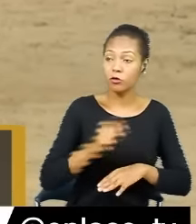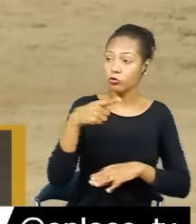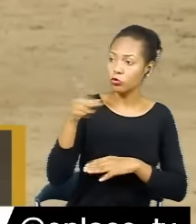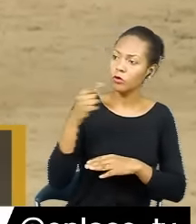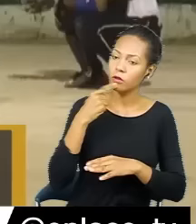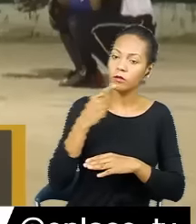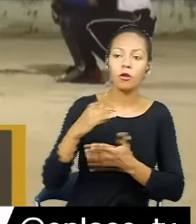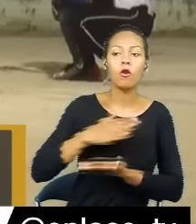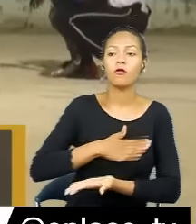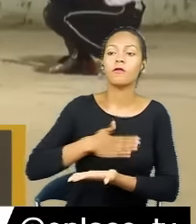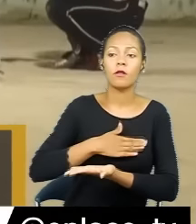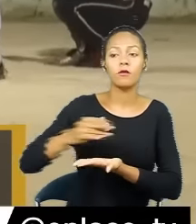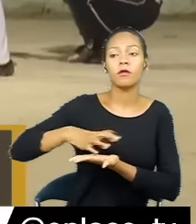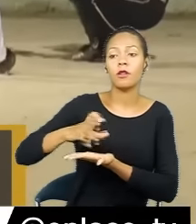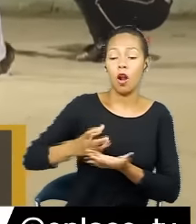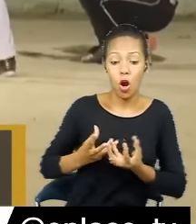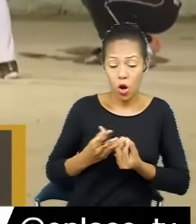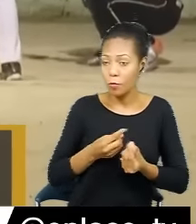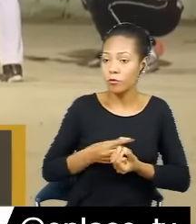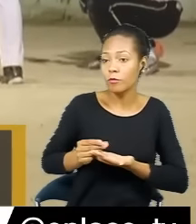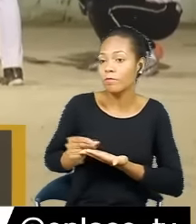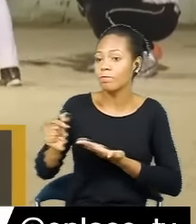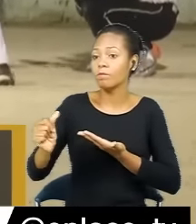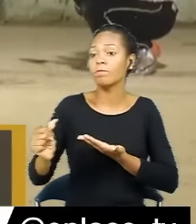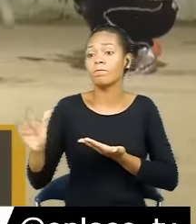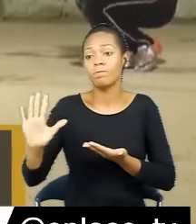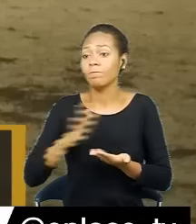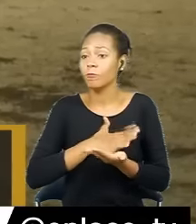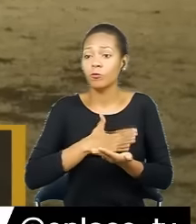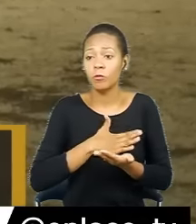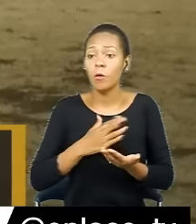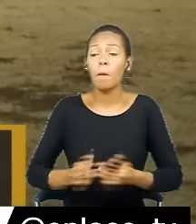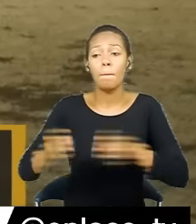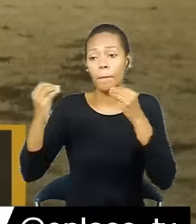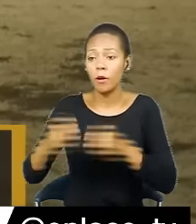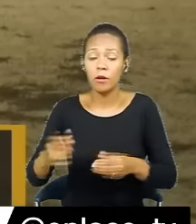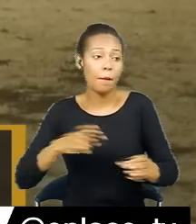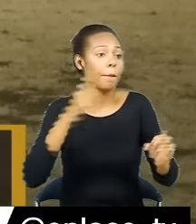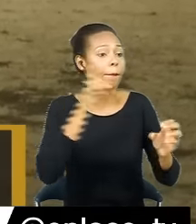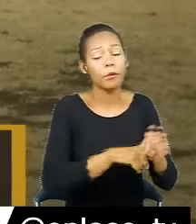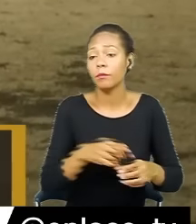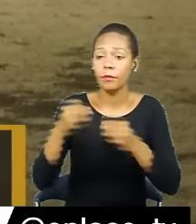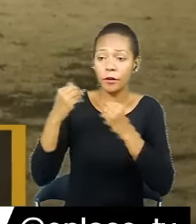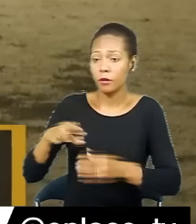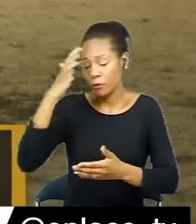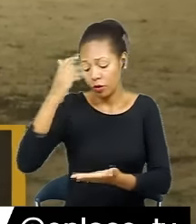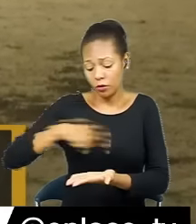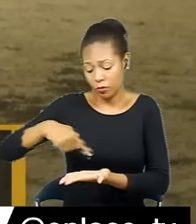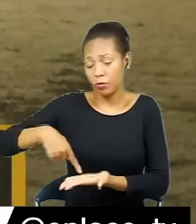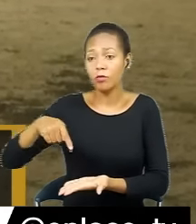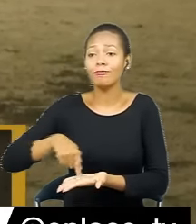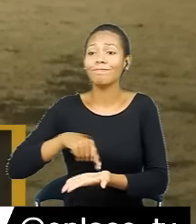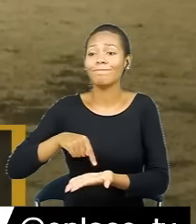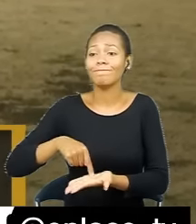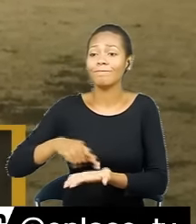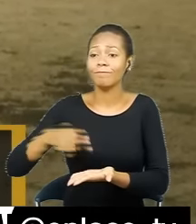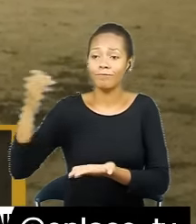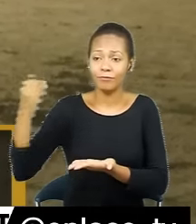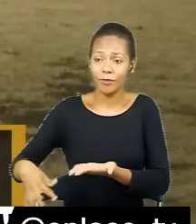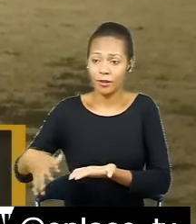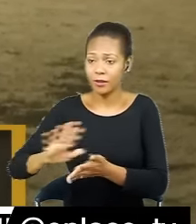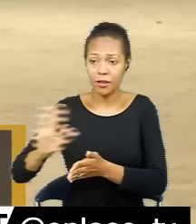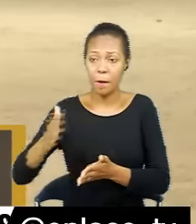de Béisbol en el grupo, ratifica que se hace necesaria la pérdida de su afiliación por el vencimiento del reconocimiento deportivo. Con esto